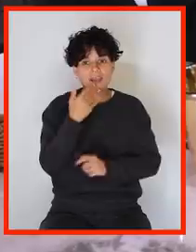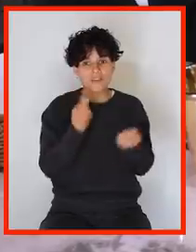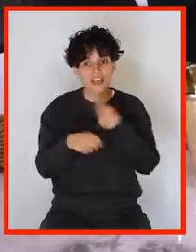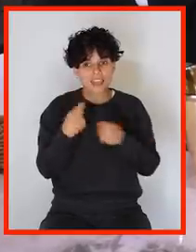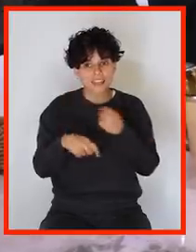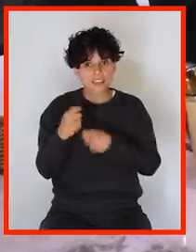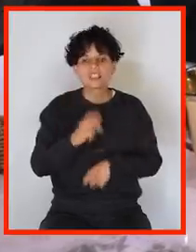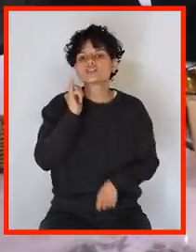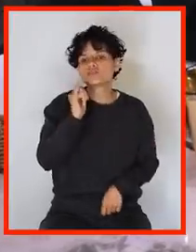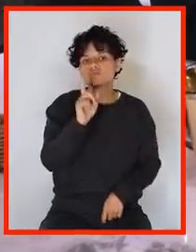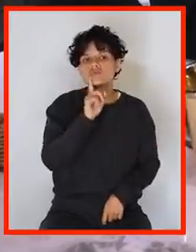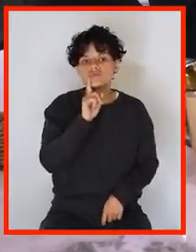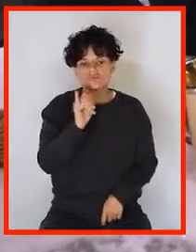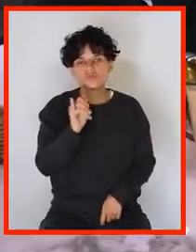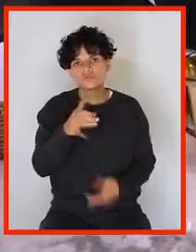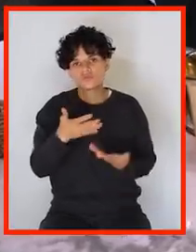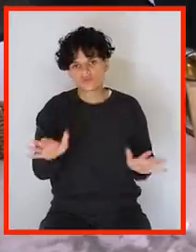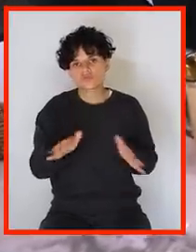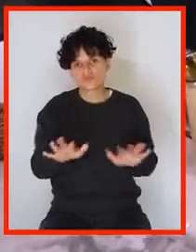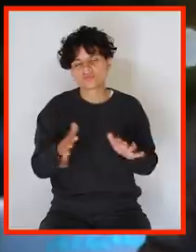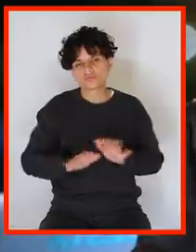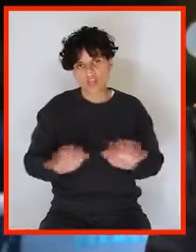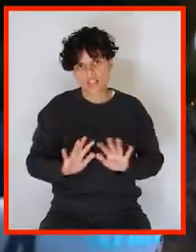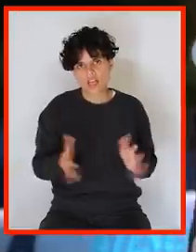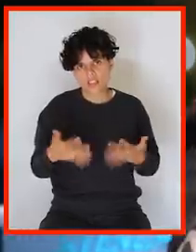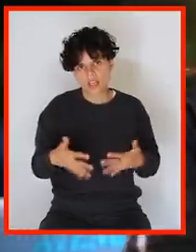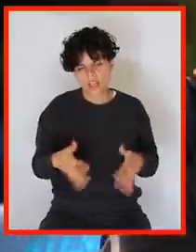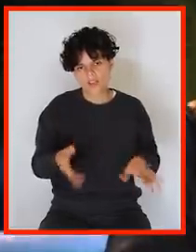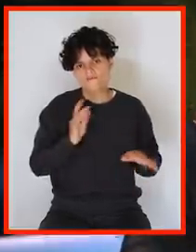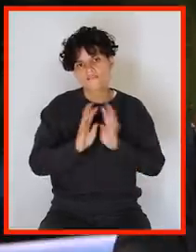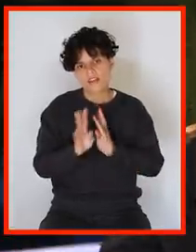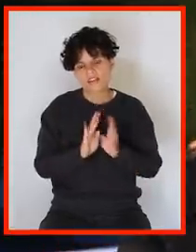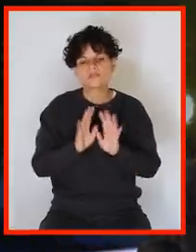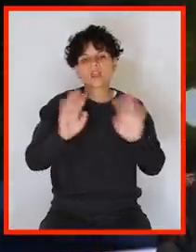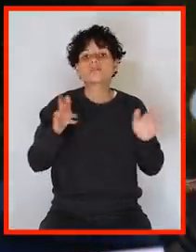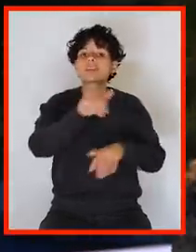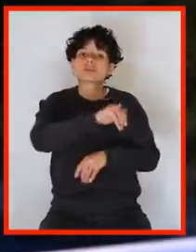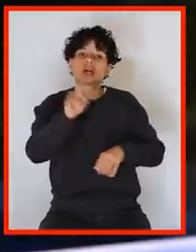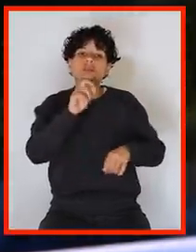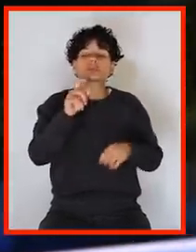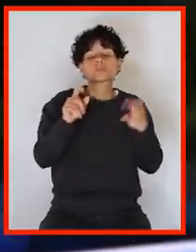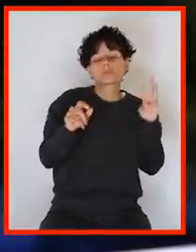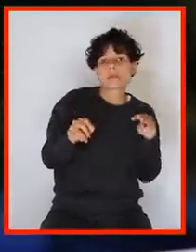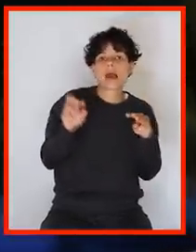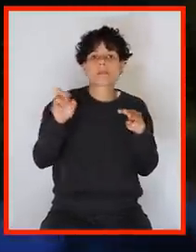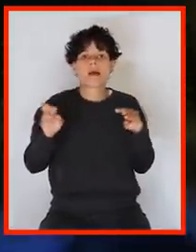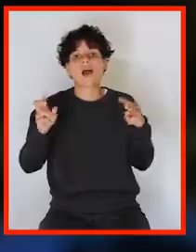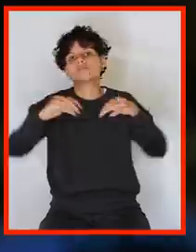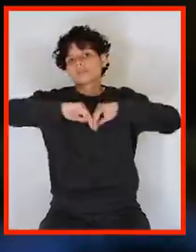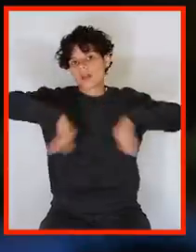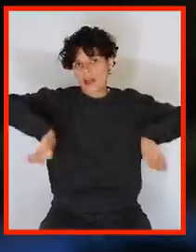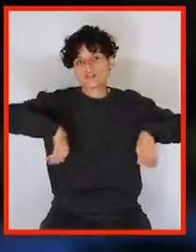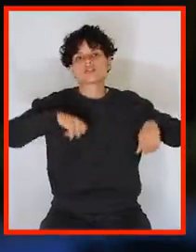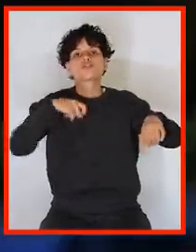también, no? Sí, po. ¿Sí? Sí, también. Pero después de eso, como que ya fuimos ahí, mis papás se separaron.